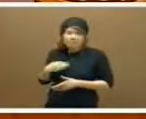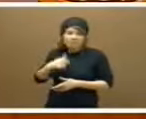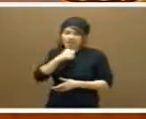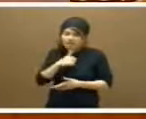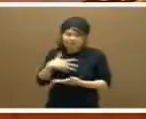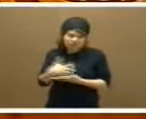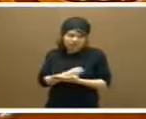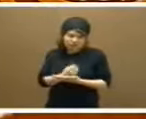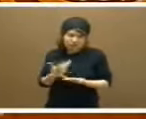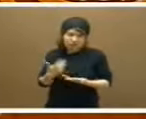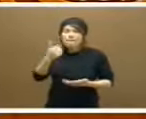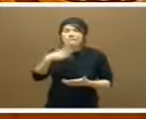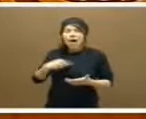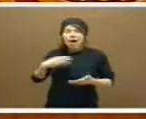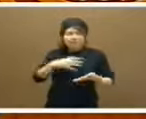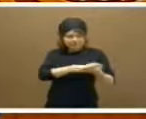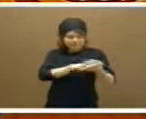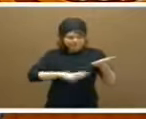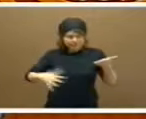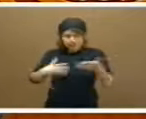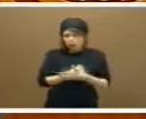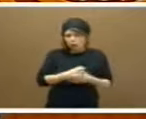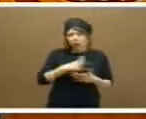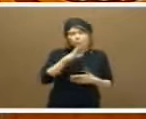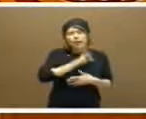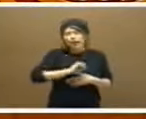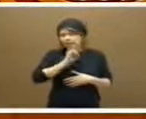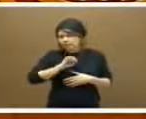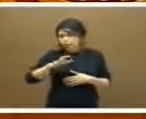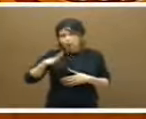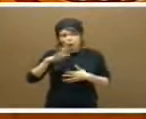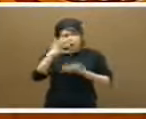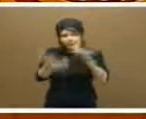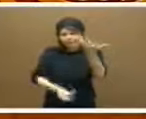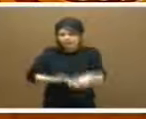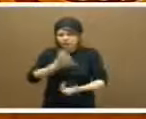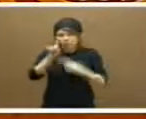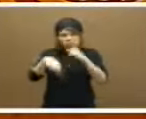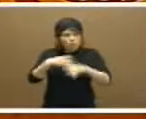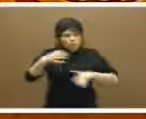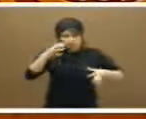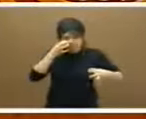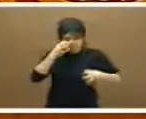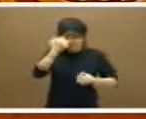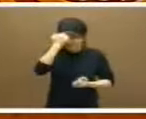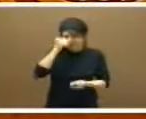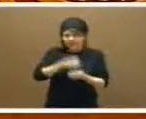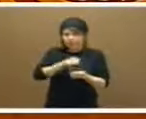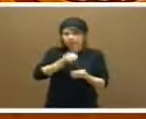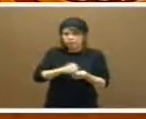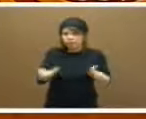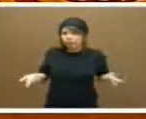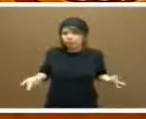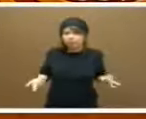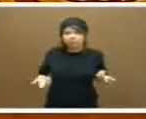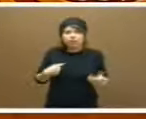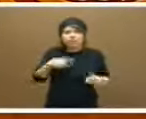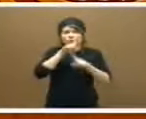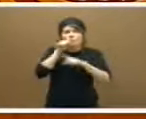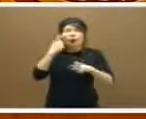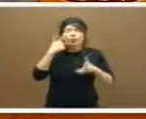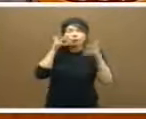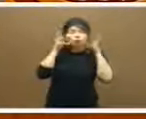papel existe todo: el paraíso, el infierno, el futuro y el pasado. Pero luego la realidad es muy tozuda y, desde luego, podemos preguntar